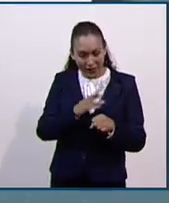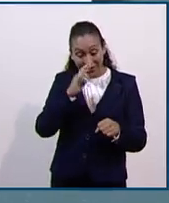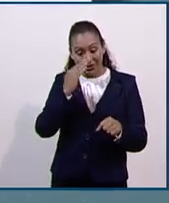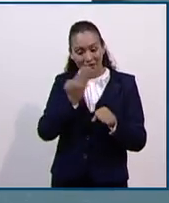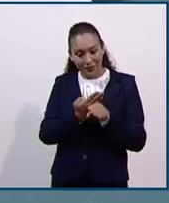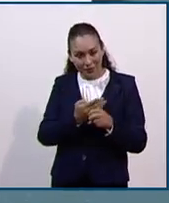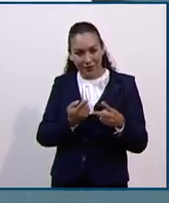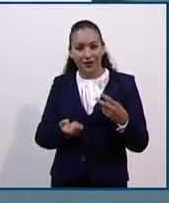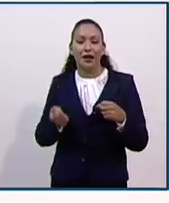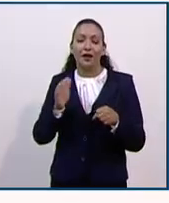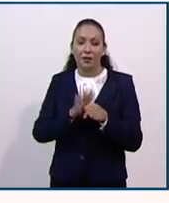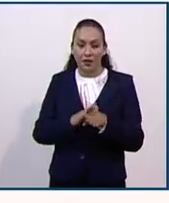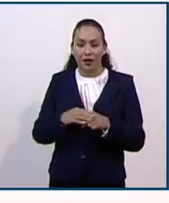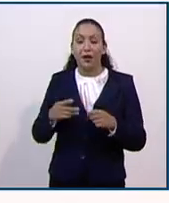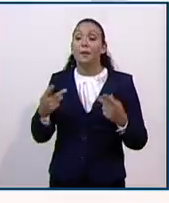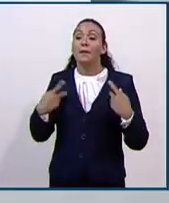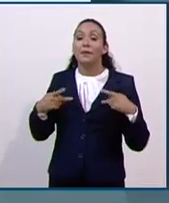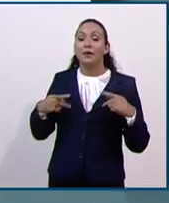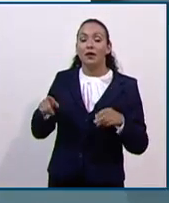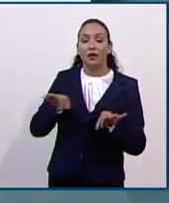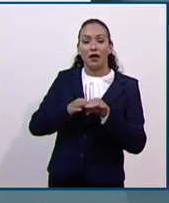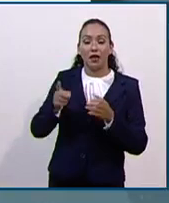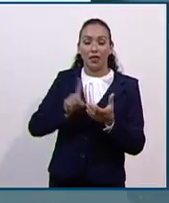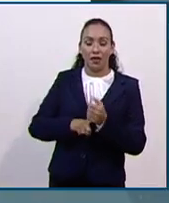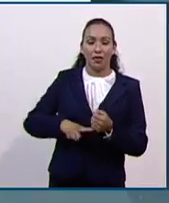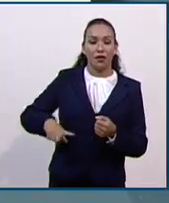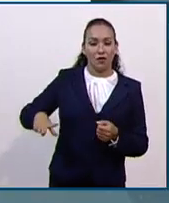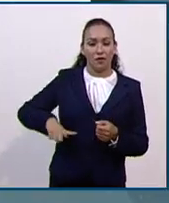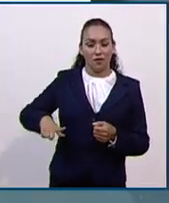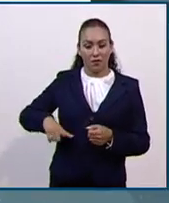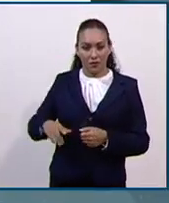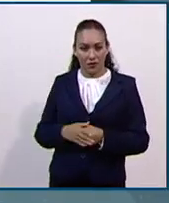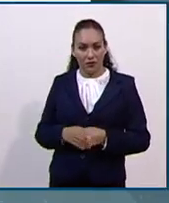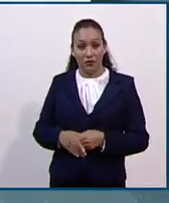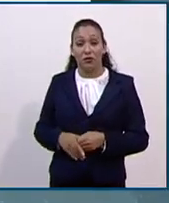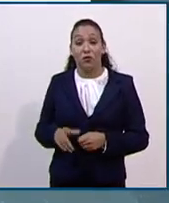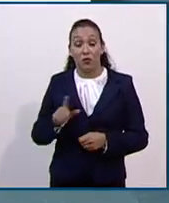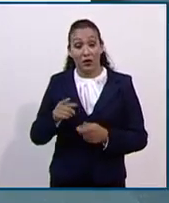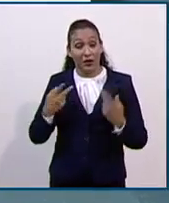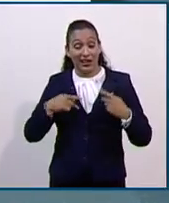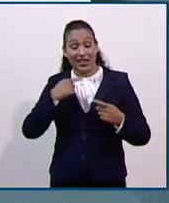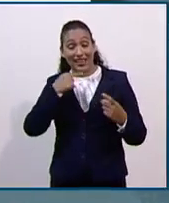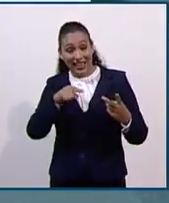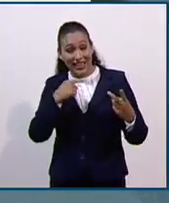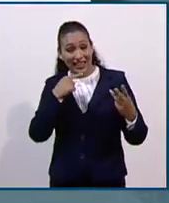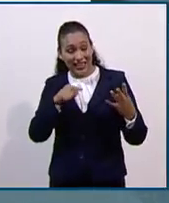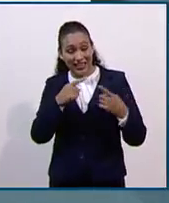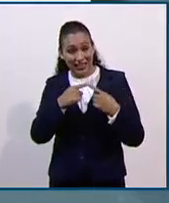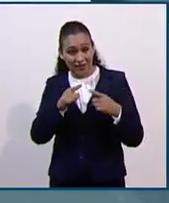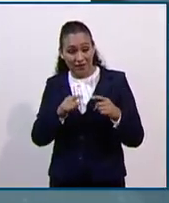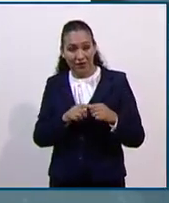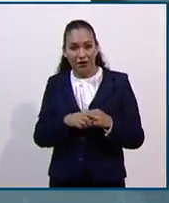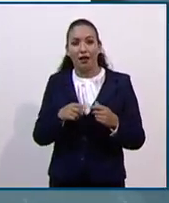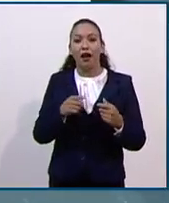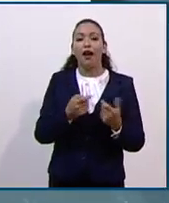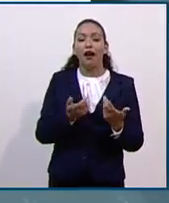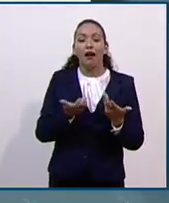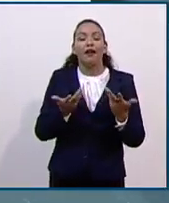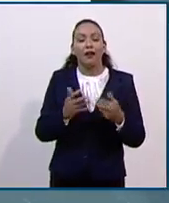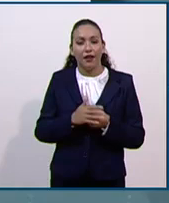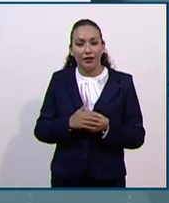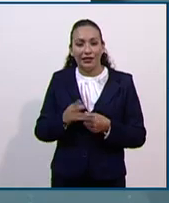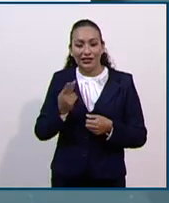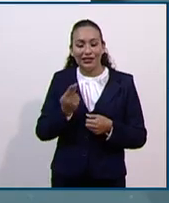los servidores públicos. De conformidad con el acuerdo en la materia, toda queja por responsabilidad administrativa debe acompañarse de